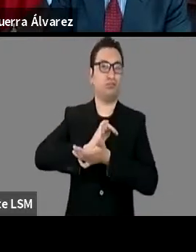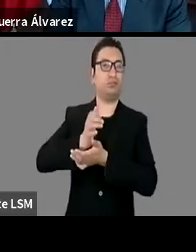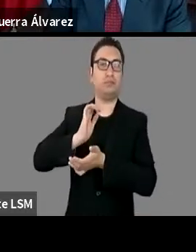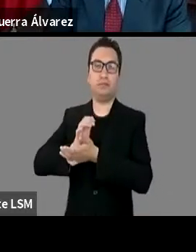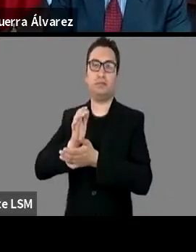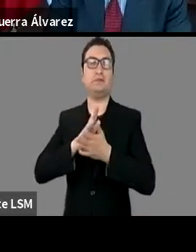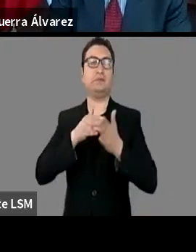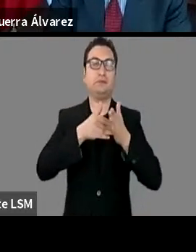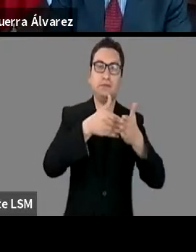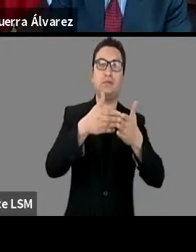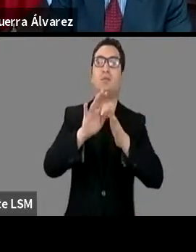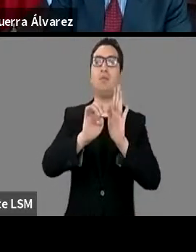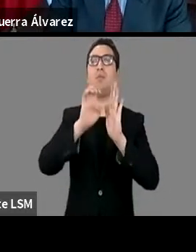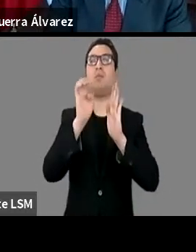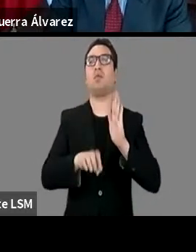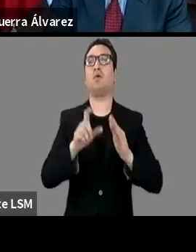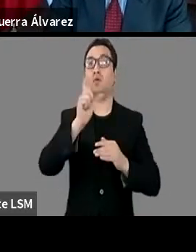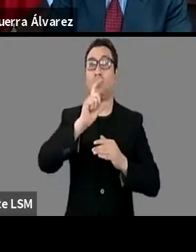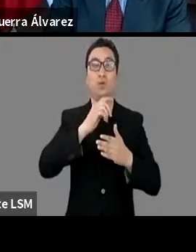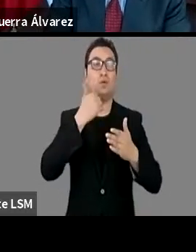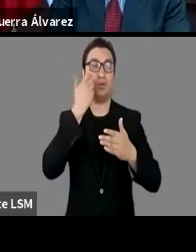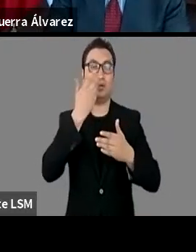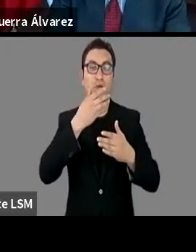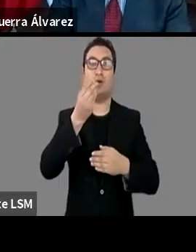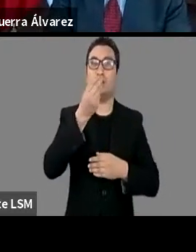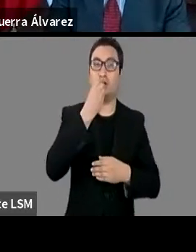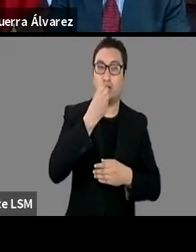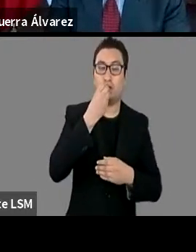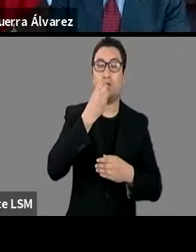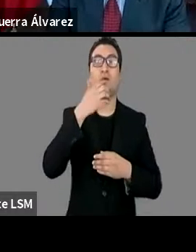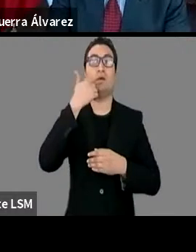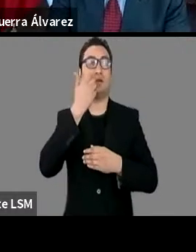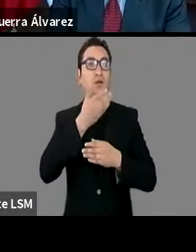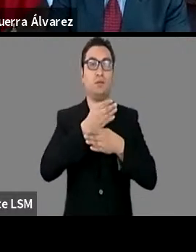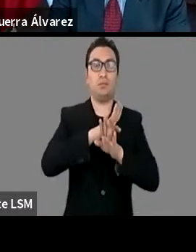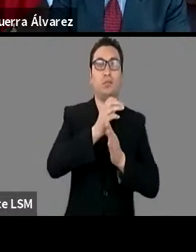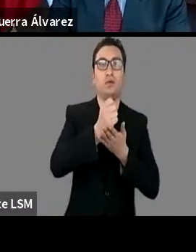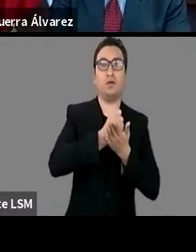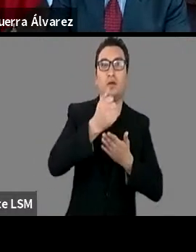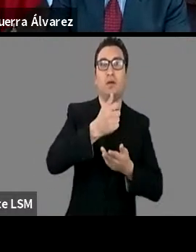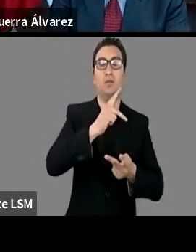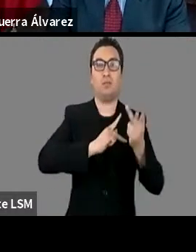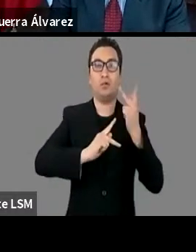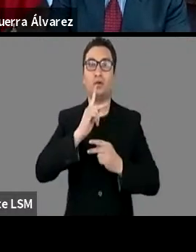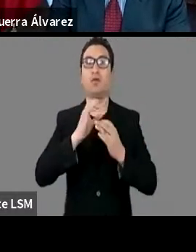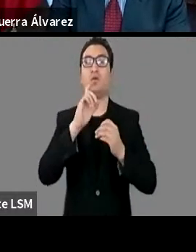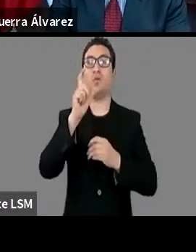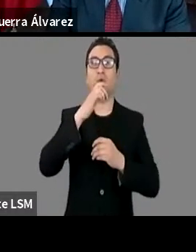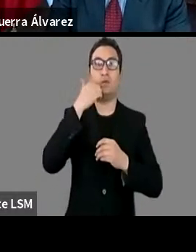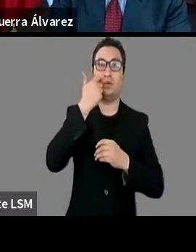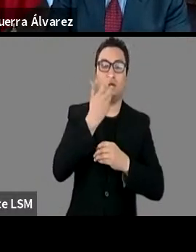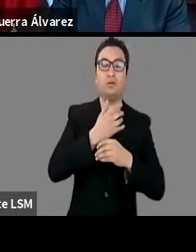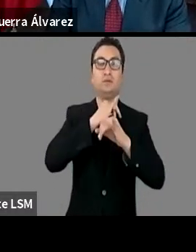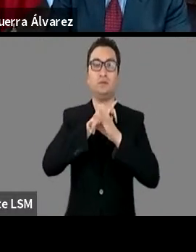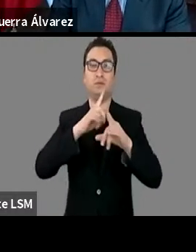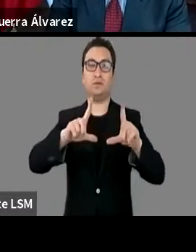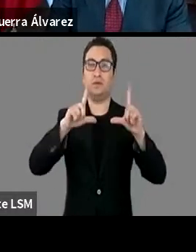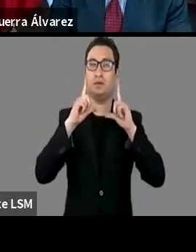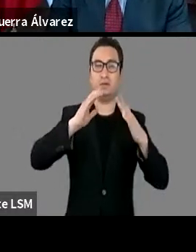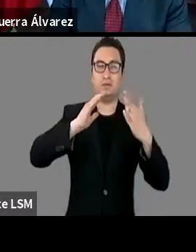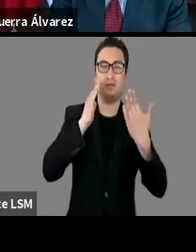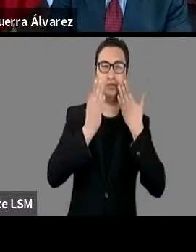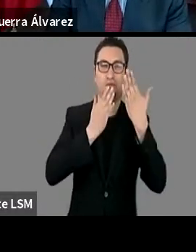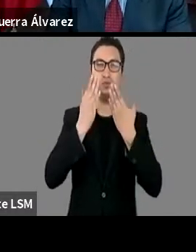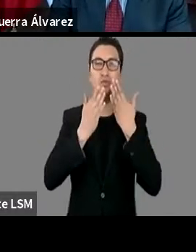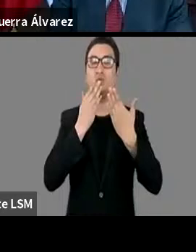para participar, por ejemplo, en la educación en línea o buscar protección contra la violencia. Nos podríamos imaginar la violencia que